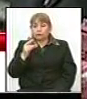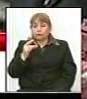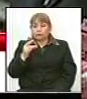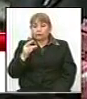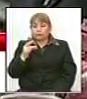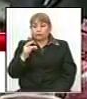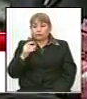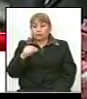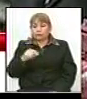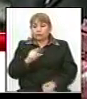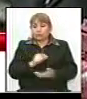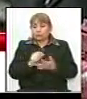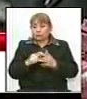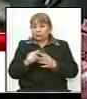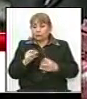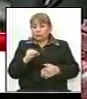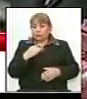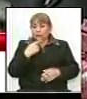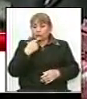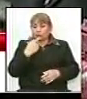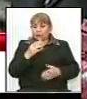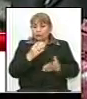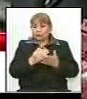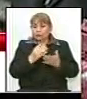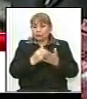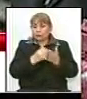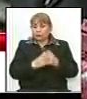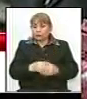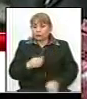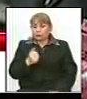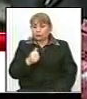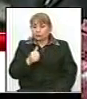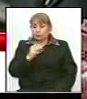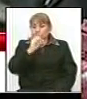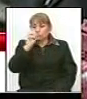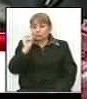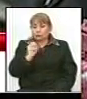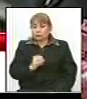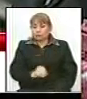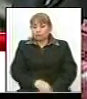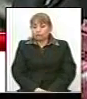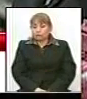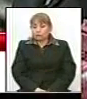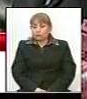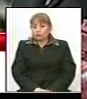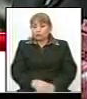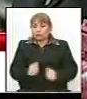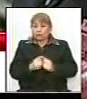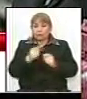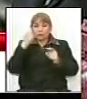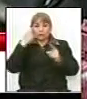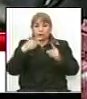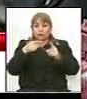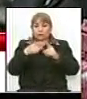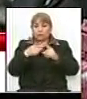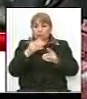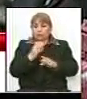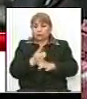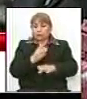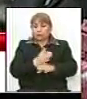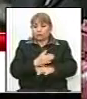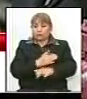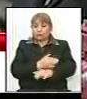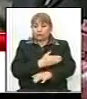primer trimestre de este año, ya constituimos el 10.3% de la población, con proyecciones a que esto siga creciendo,